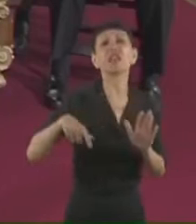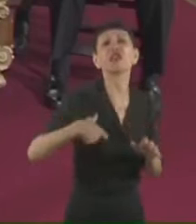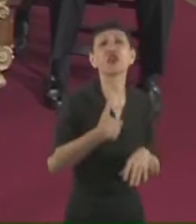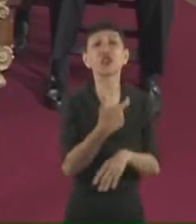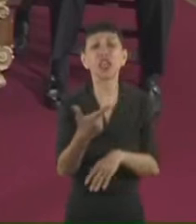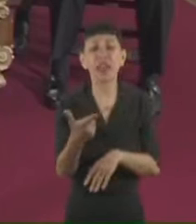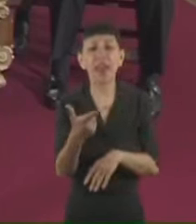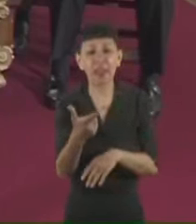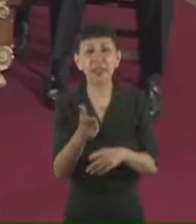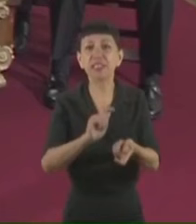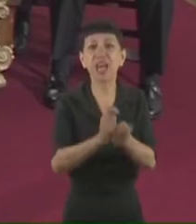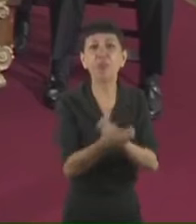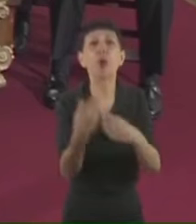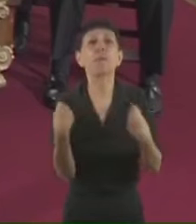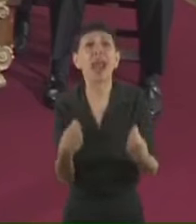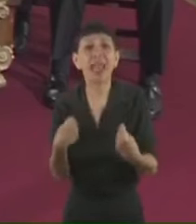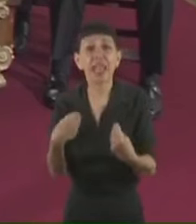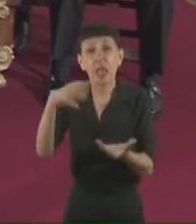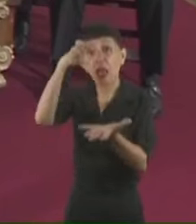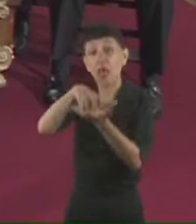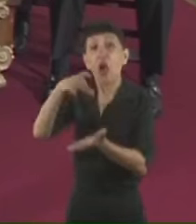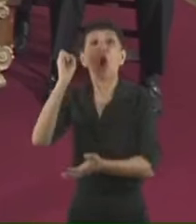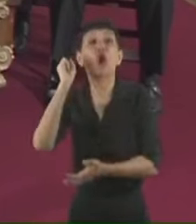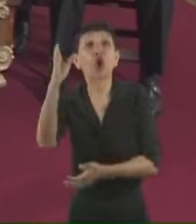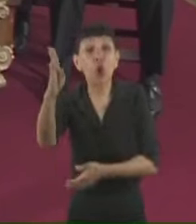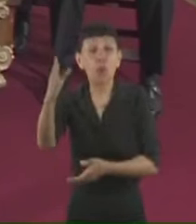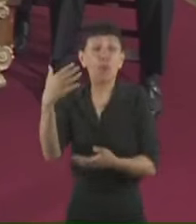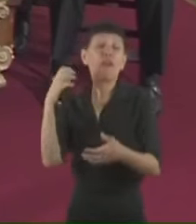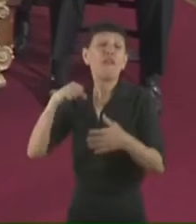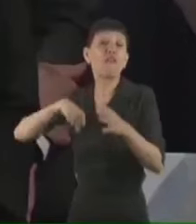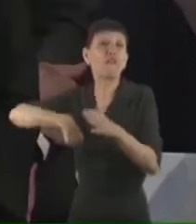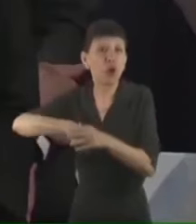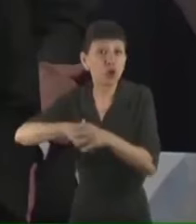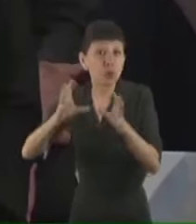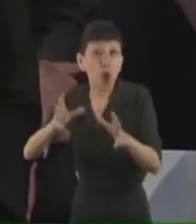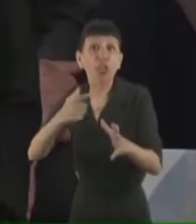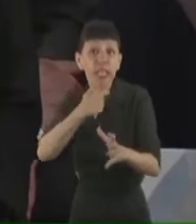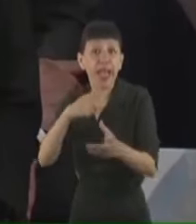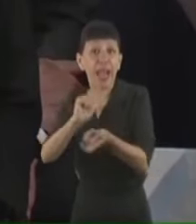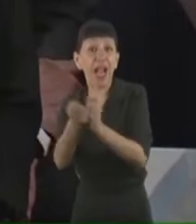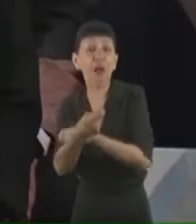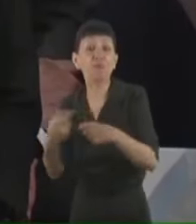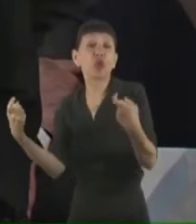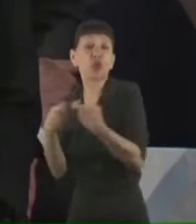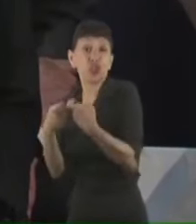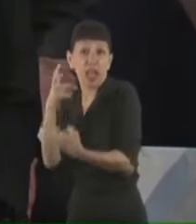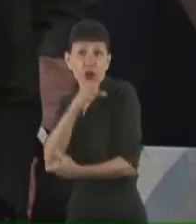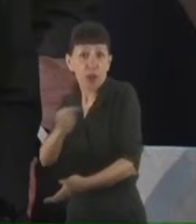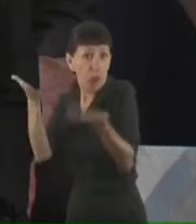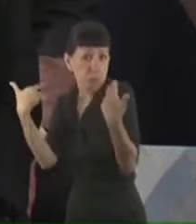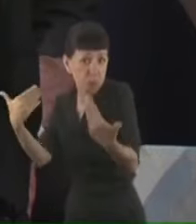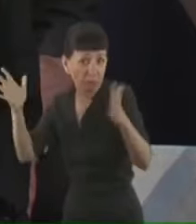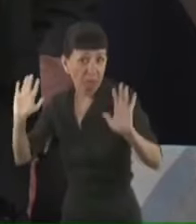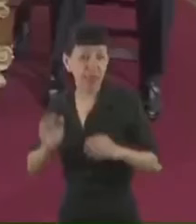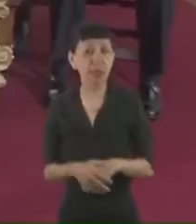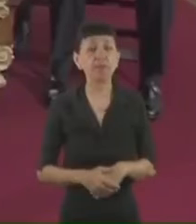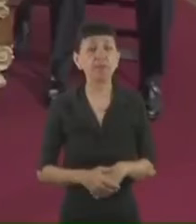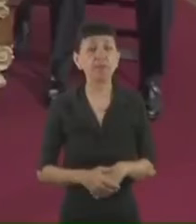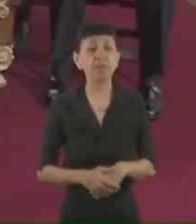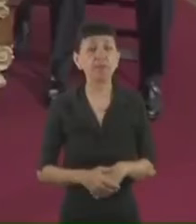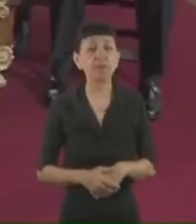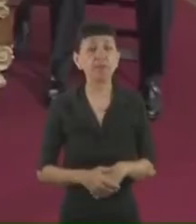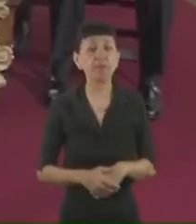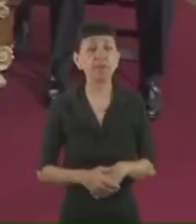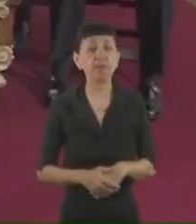el objetivo es comenzar el camino de reconstrucción de nuestro país devolverle y la autonomía los individuos y